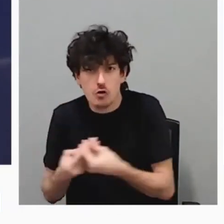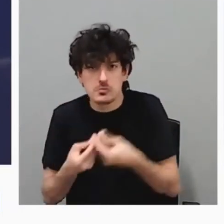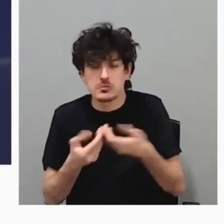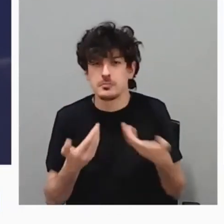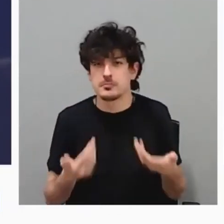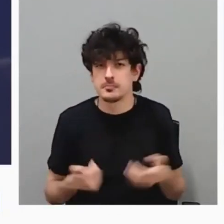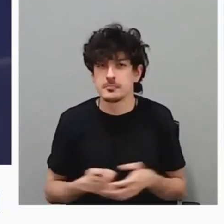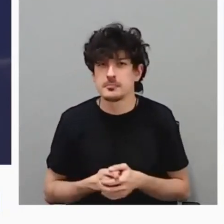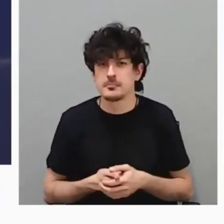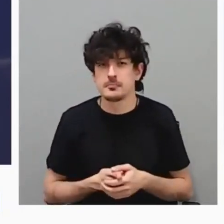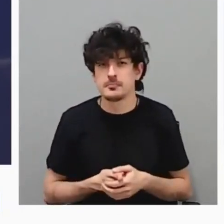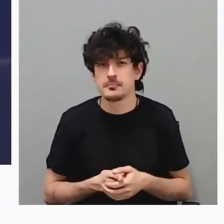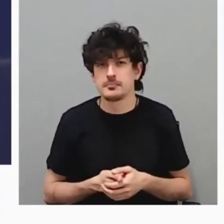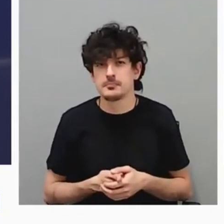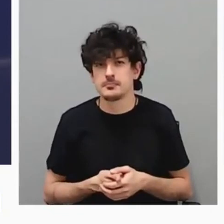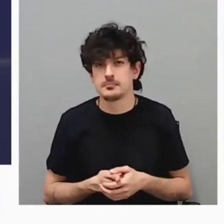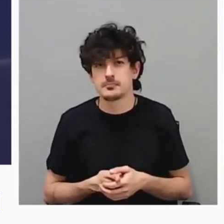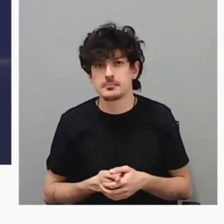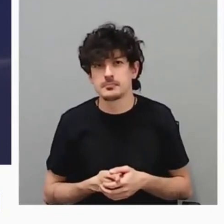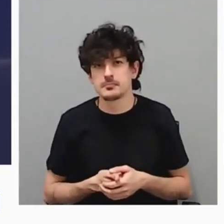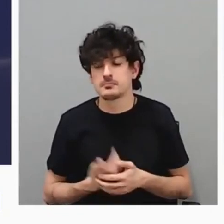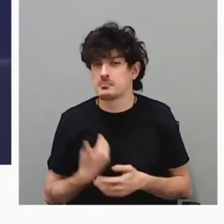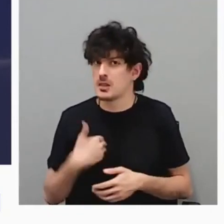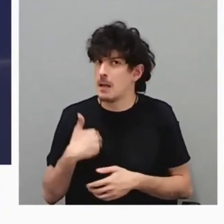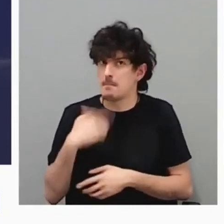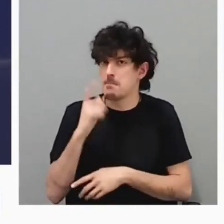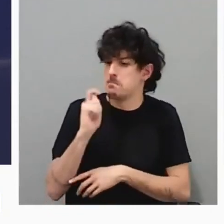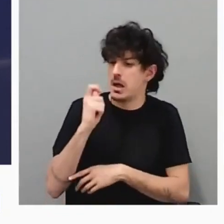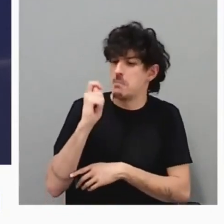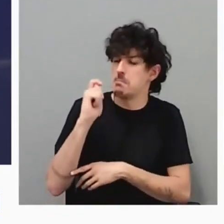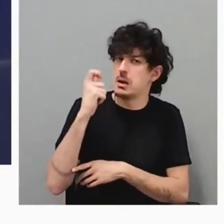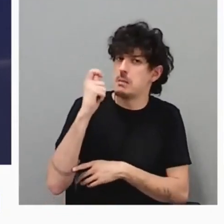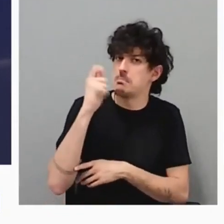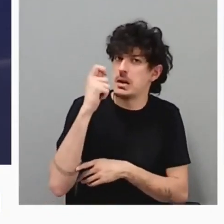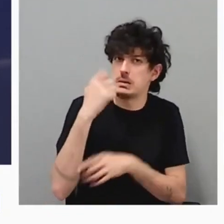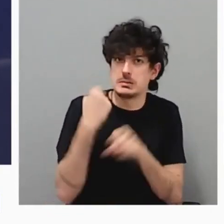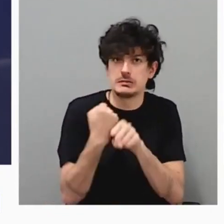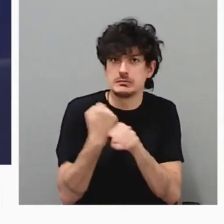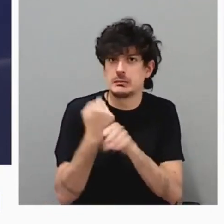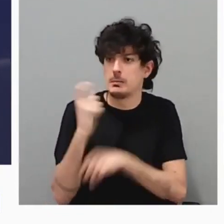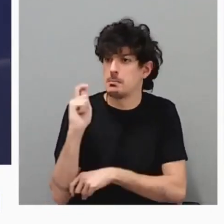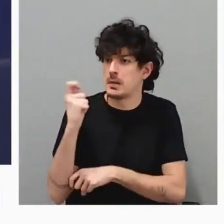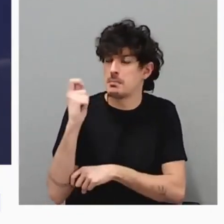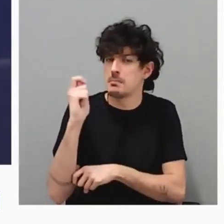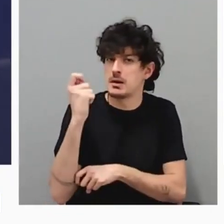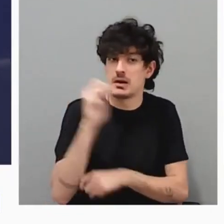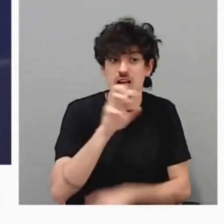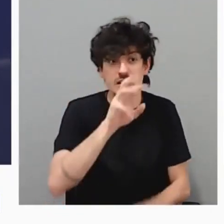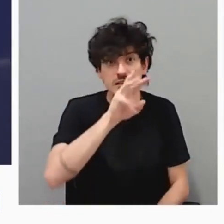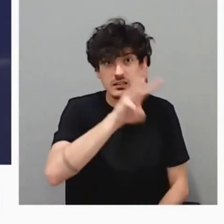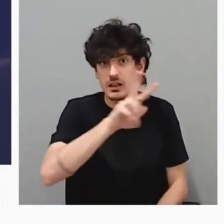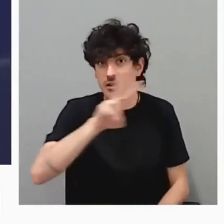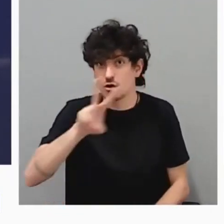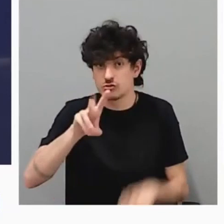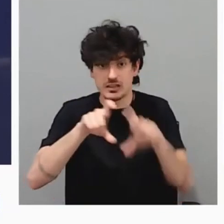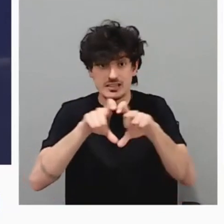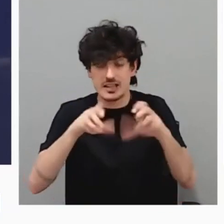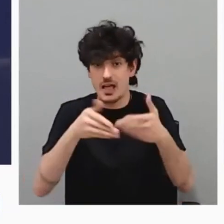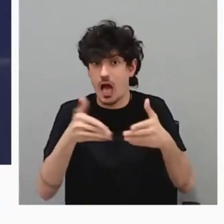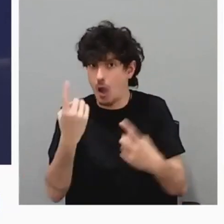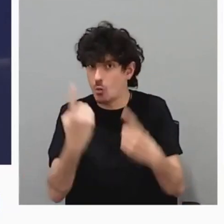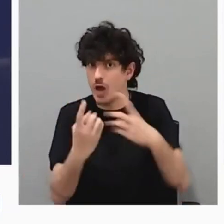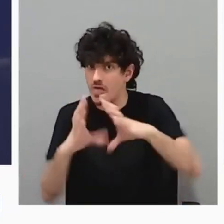Esos son los pequeños logros con los que vamos trabajando y las 32 startups, algunas de ellas también andaluzas, que